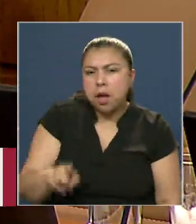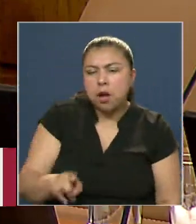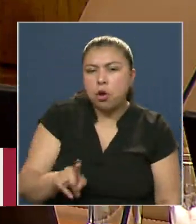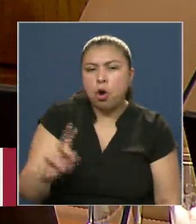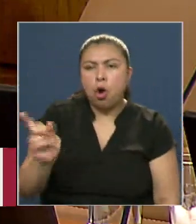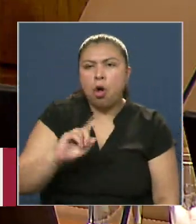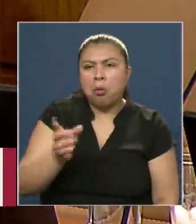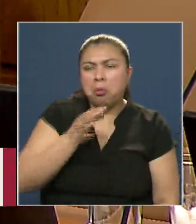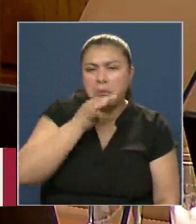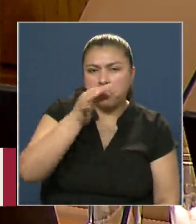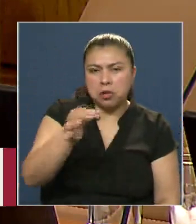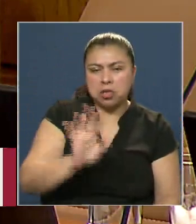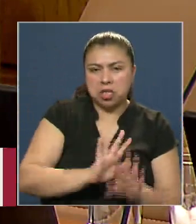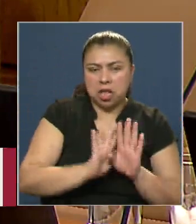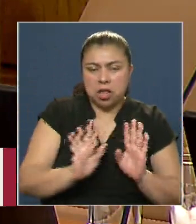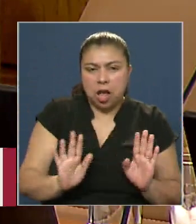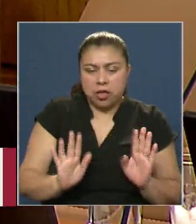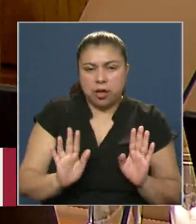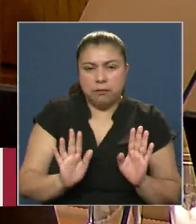no le dice nada